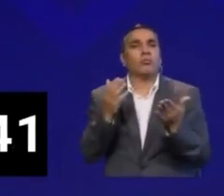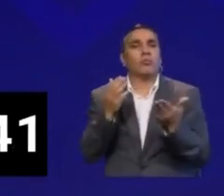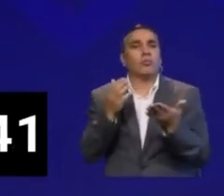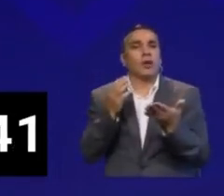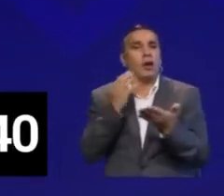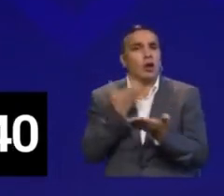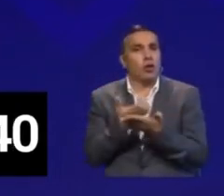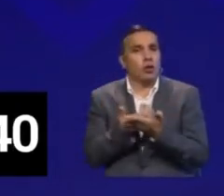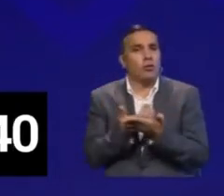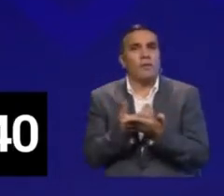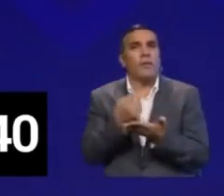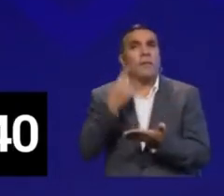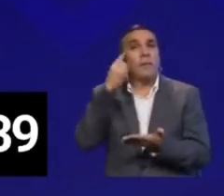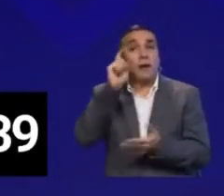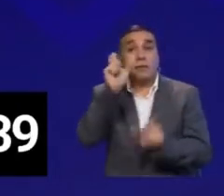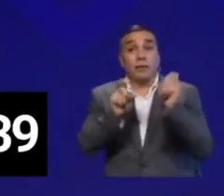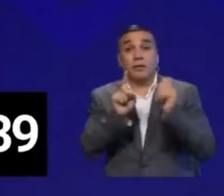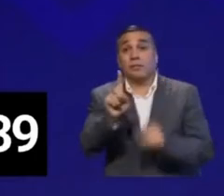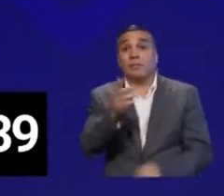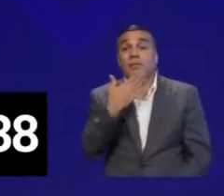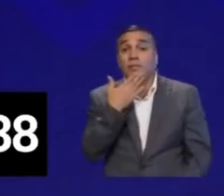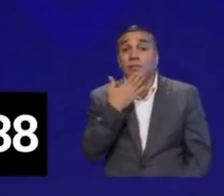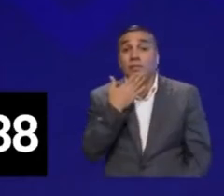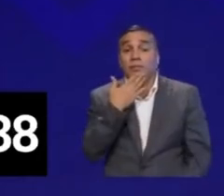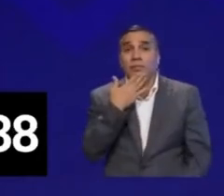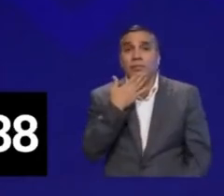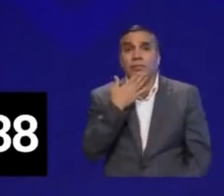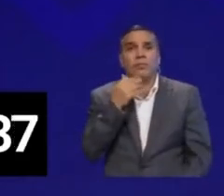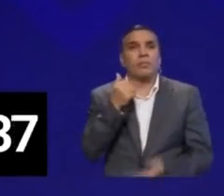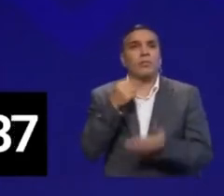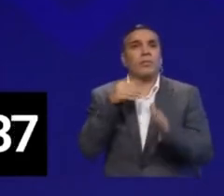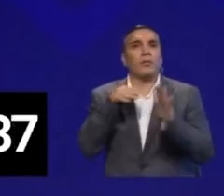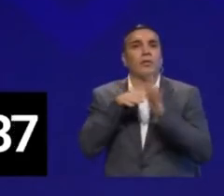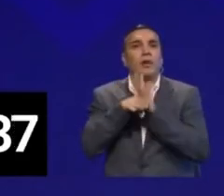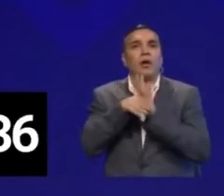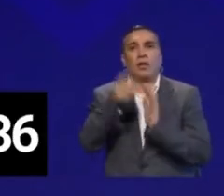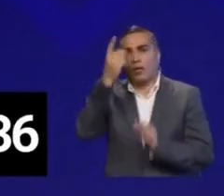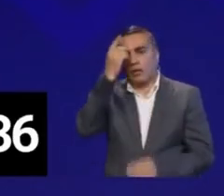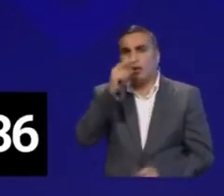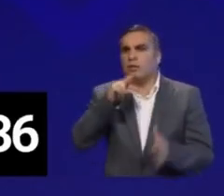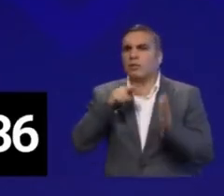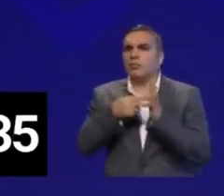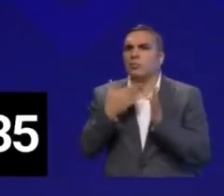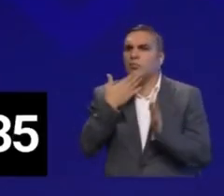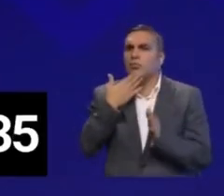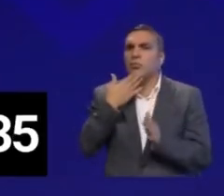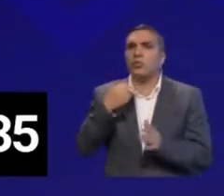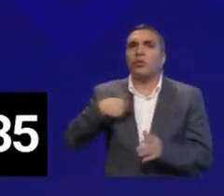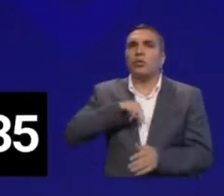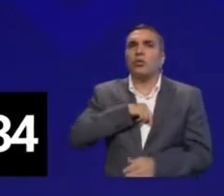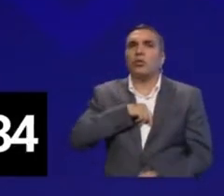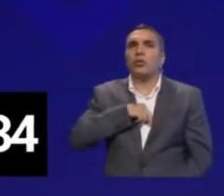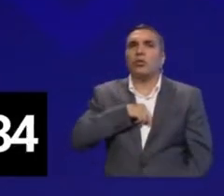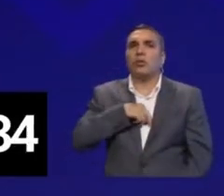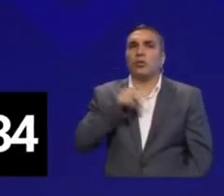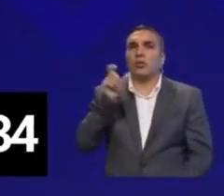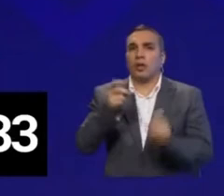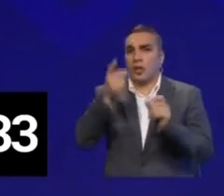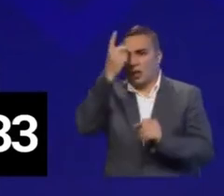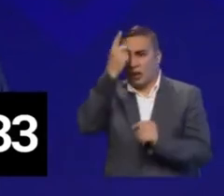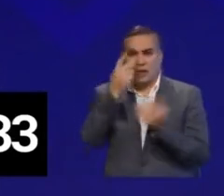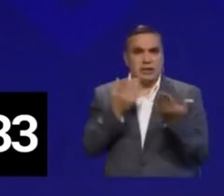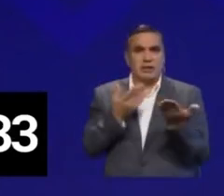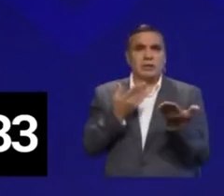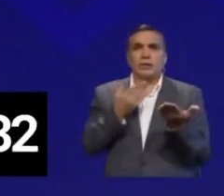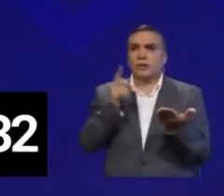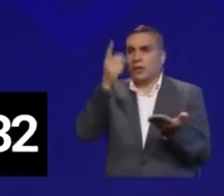esto entonces, para la gente, amnistía bancaria, es decir, le vamos a quitar el ahogo de las deudas.